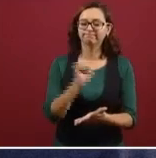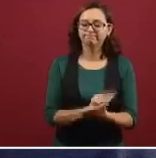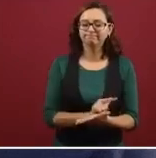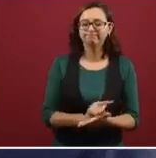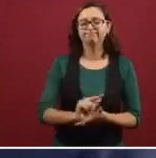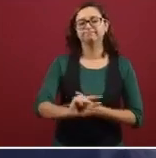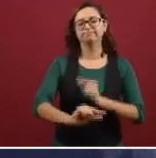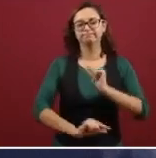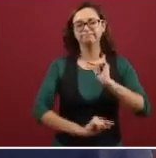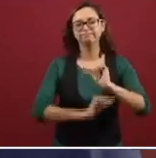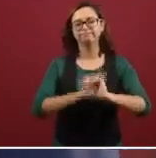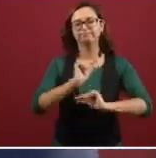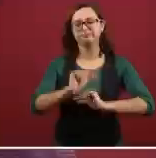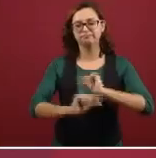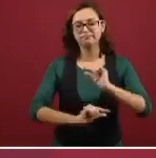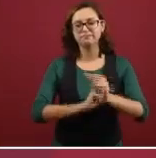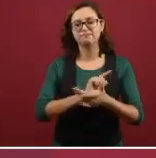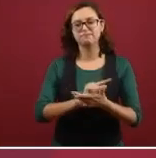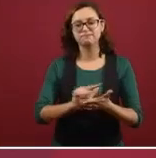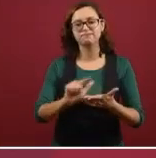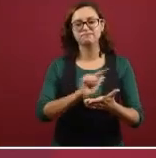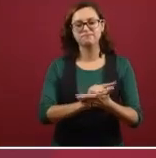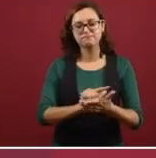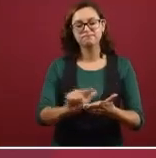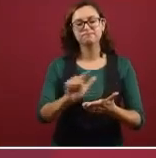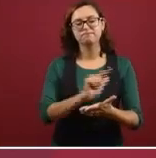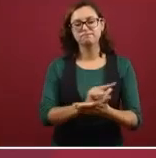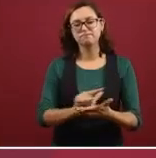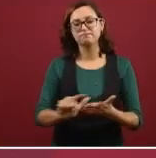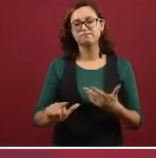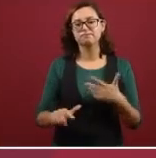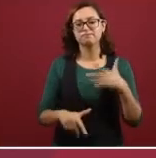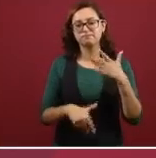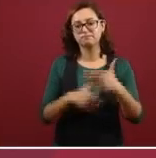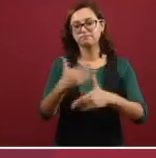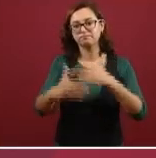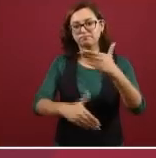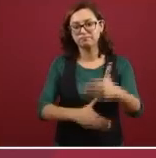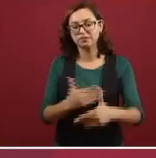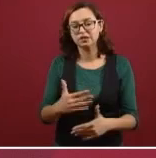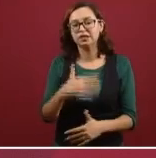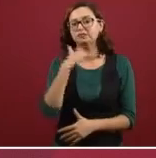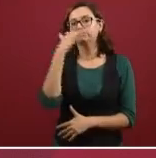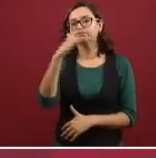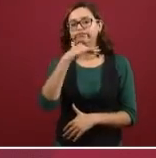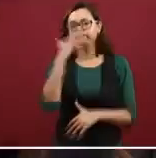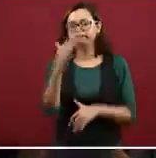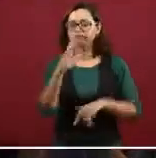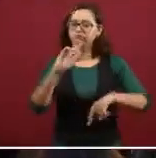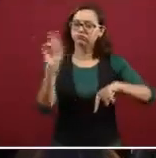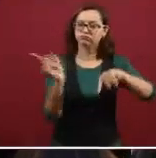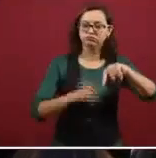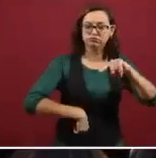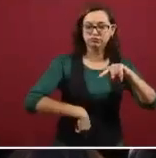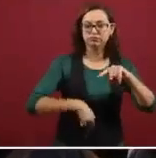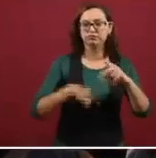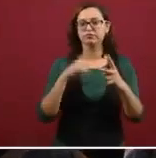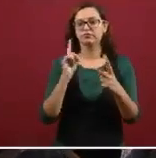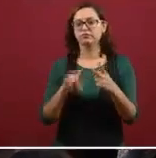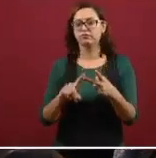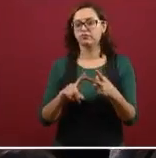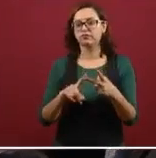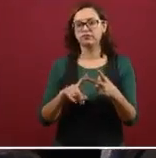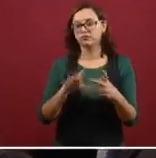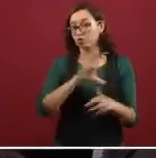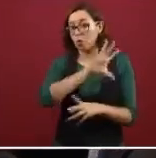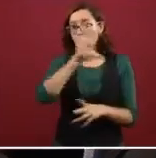poco a poco, hasta que no haya corrupción, que se termine por completo la